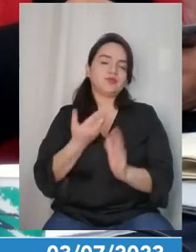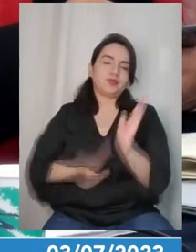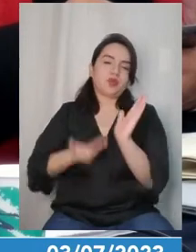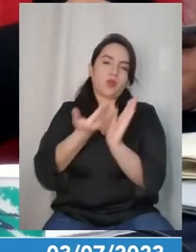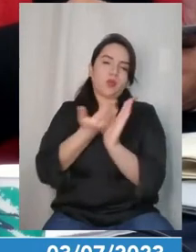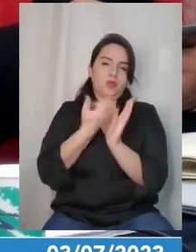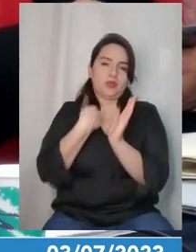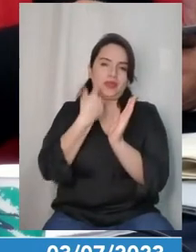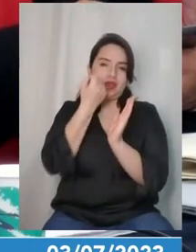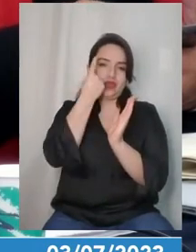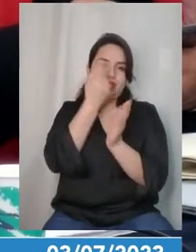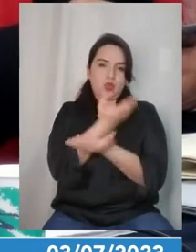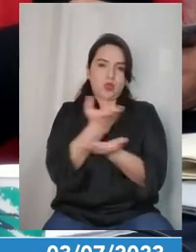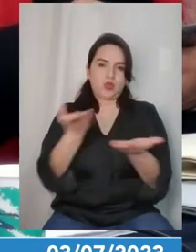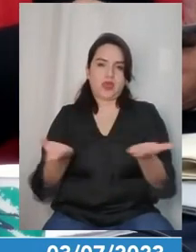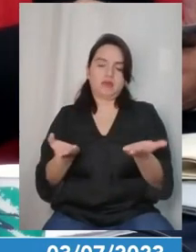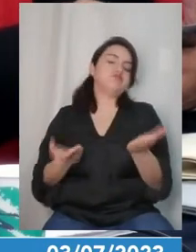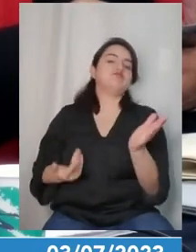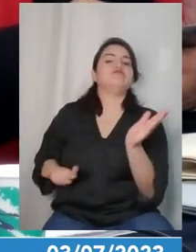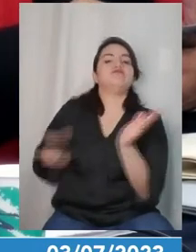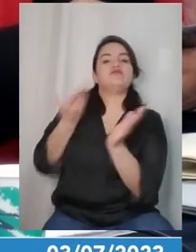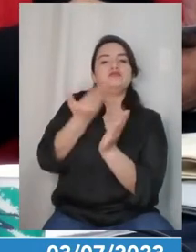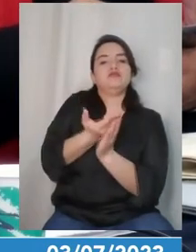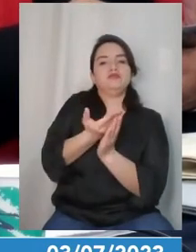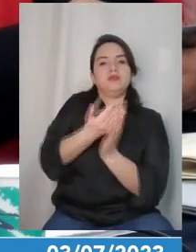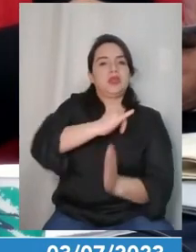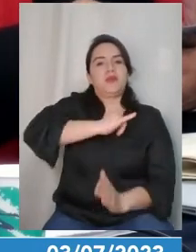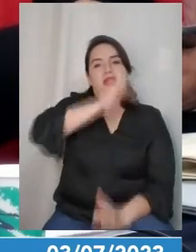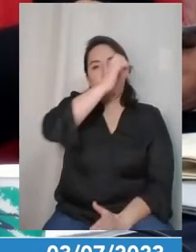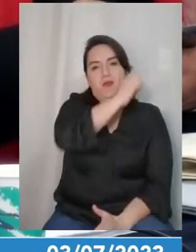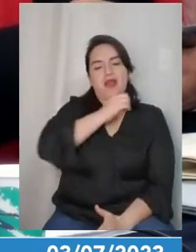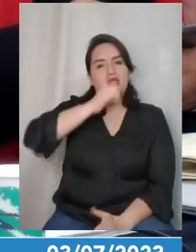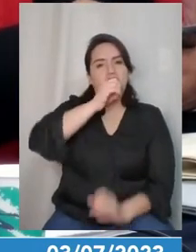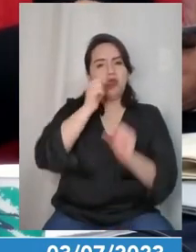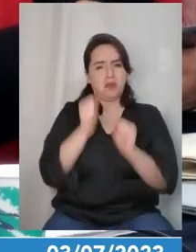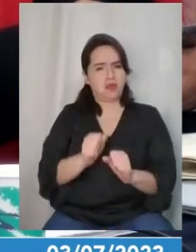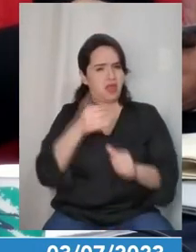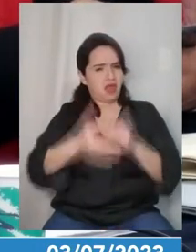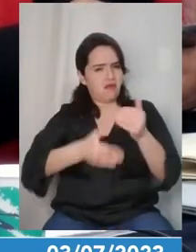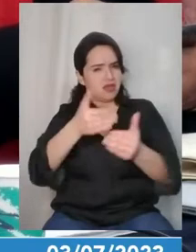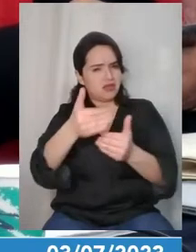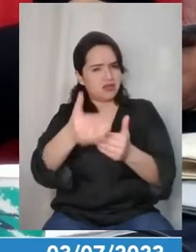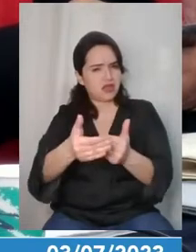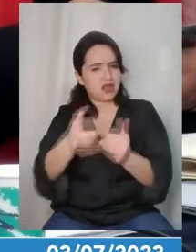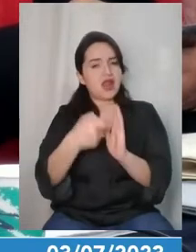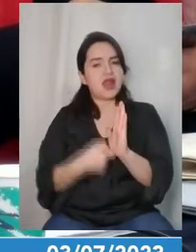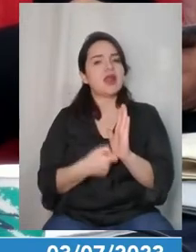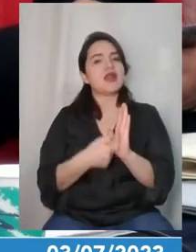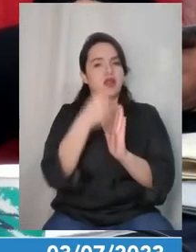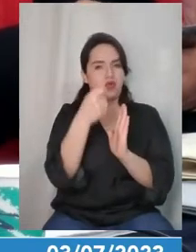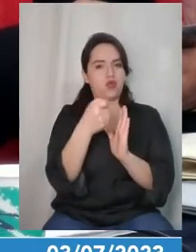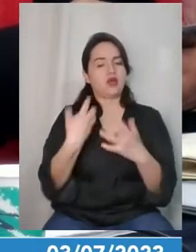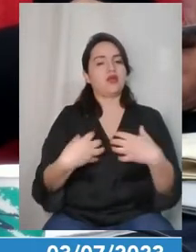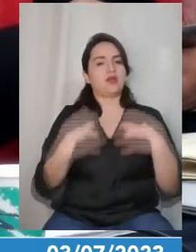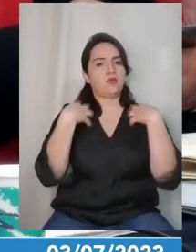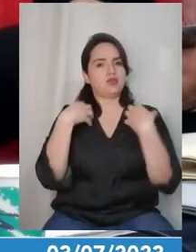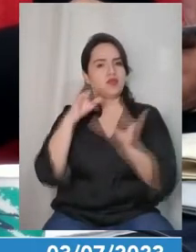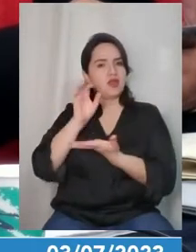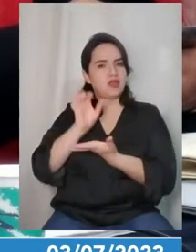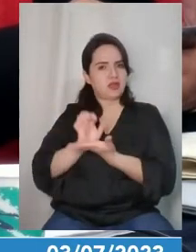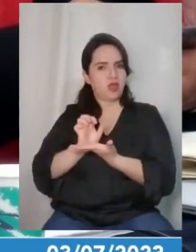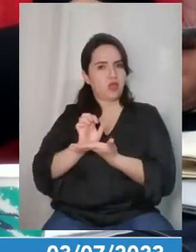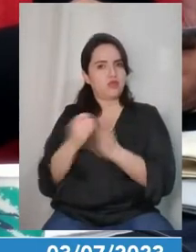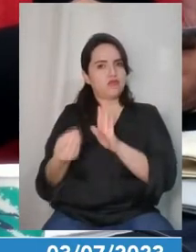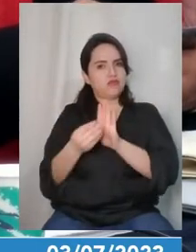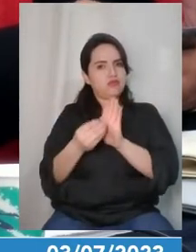están levantando y que por supuesto que la comparto, podríamos avanzar a que estos se reconozcan a través de deberes del Estado y de las y los